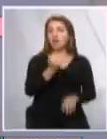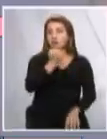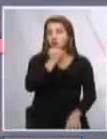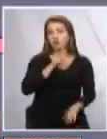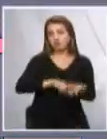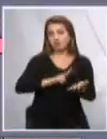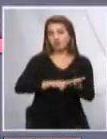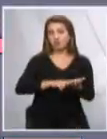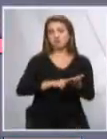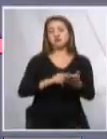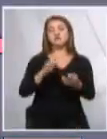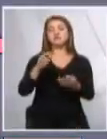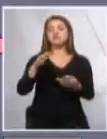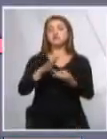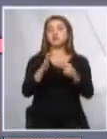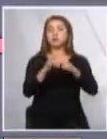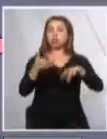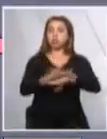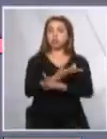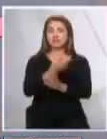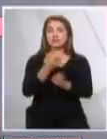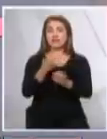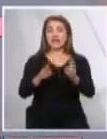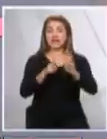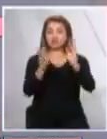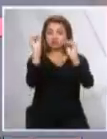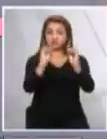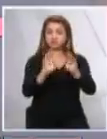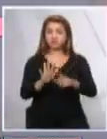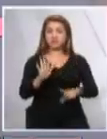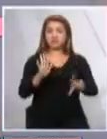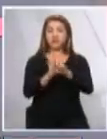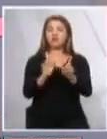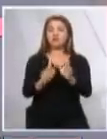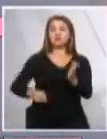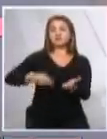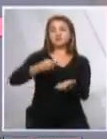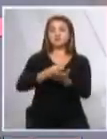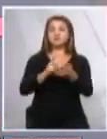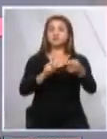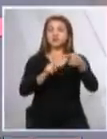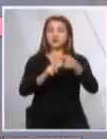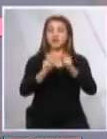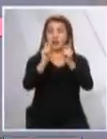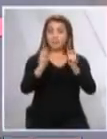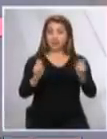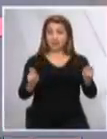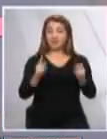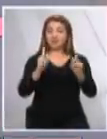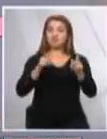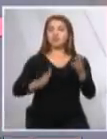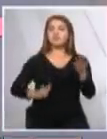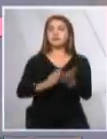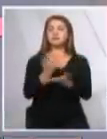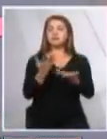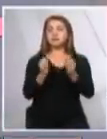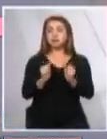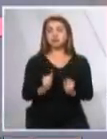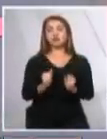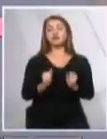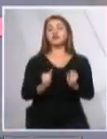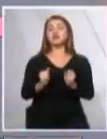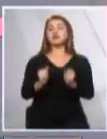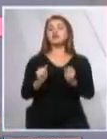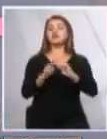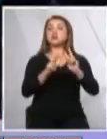errores, irregularidades, se saltaron la ley de financiamiento a los partidos y a las campañas, ¿cierto? Y es por donde habría que empezar para poder salir de esta